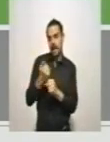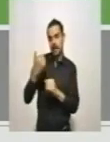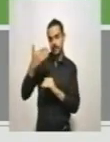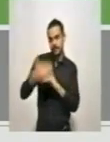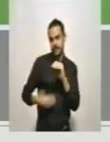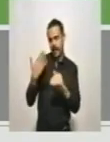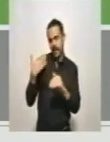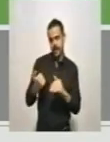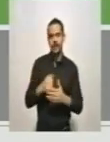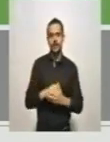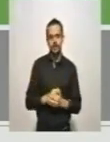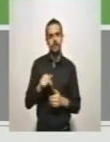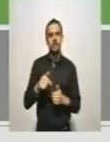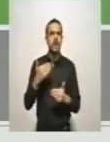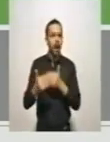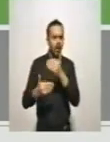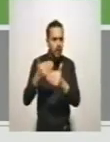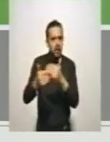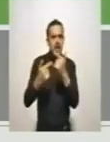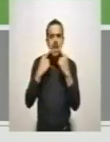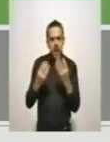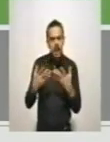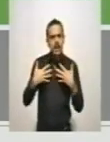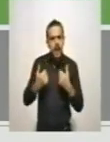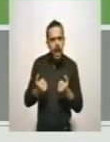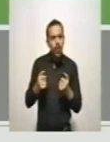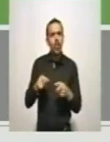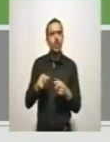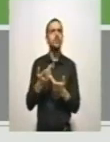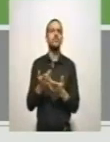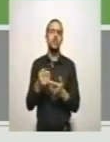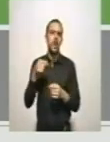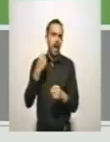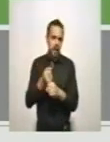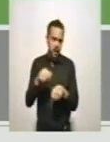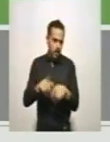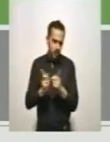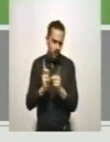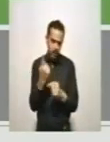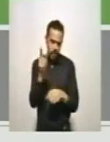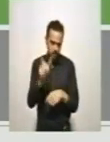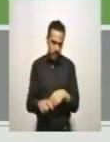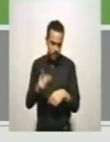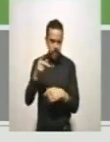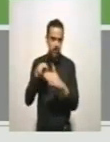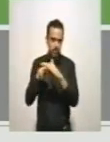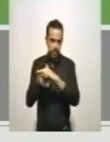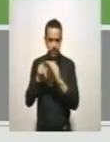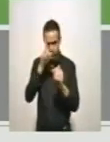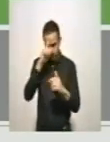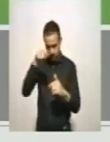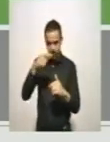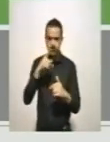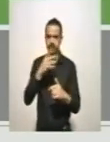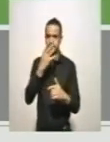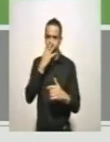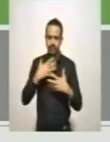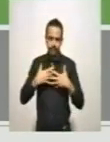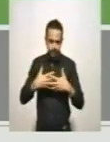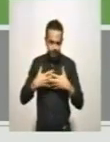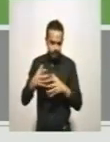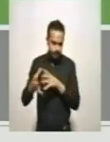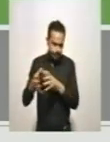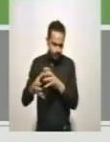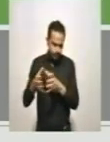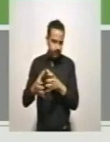de los casos, en este momento se encuentra todavía un paciente en terapia intensiva con asistencia respiratoria mecánica